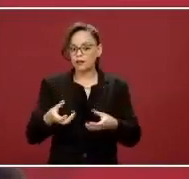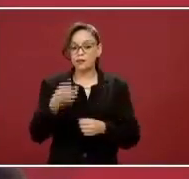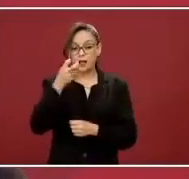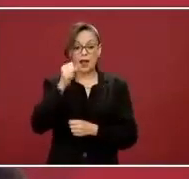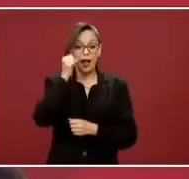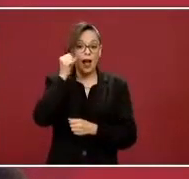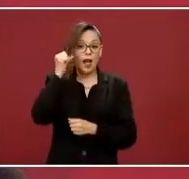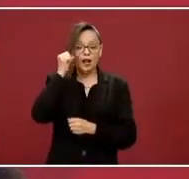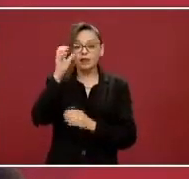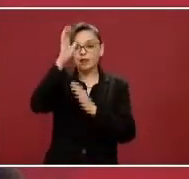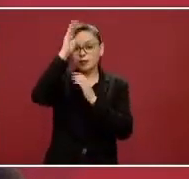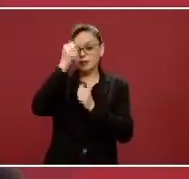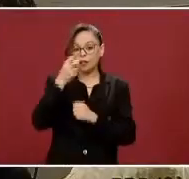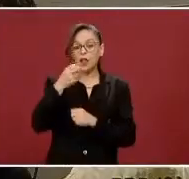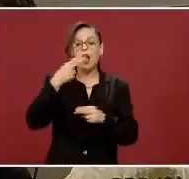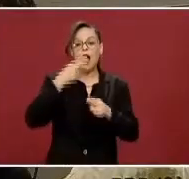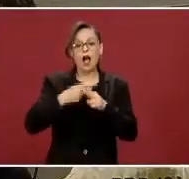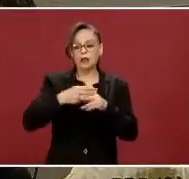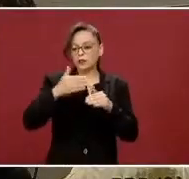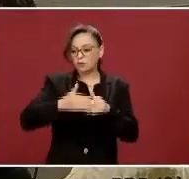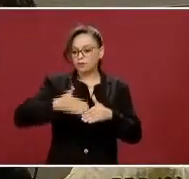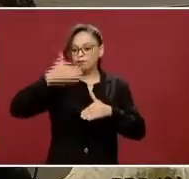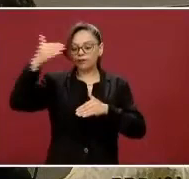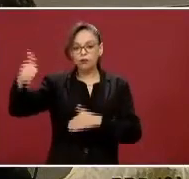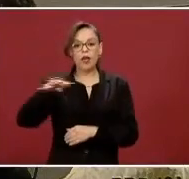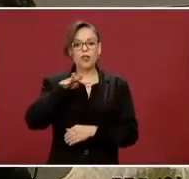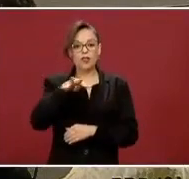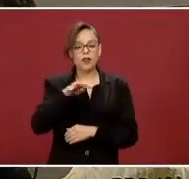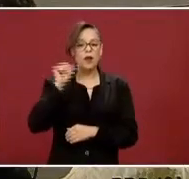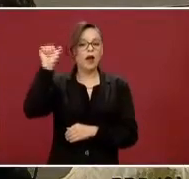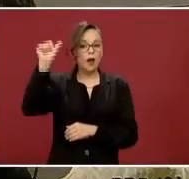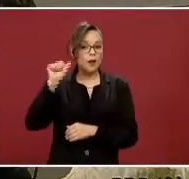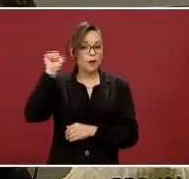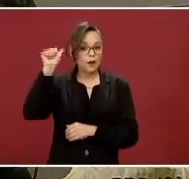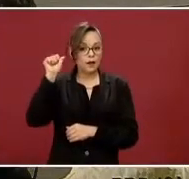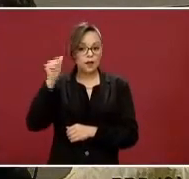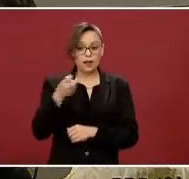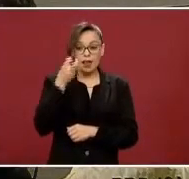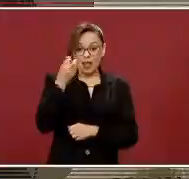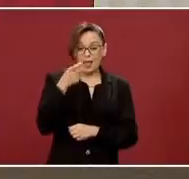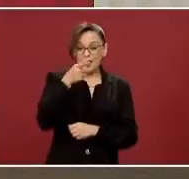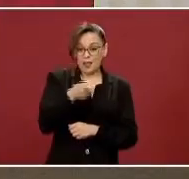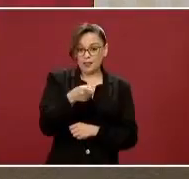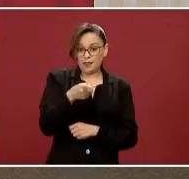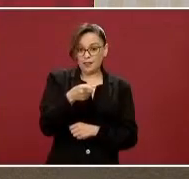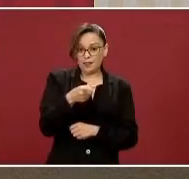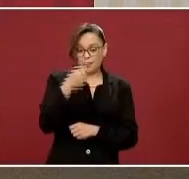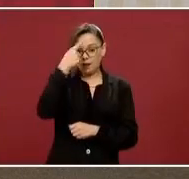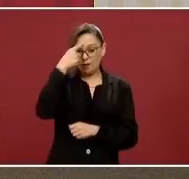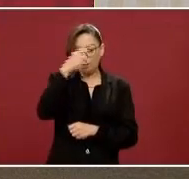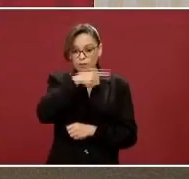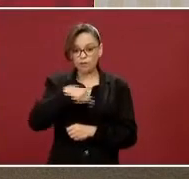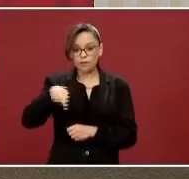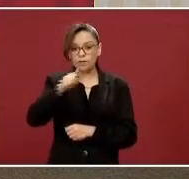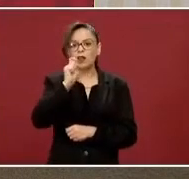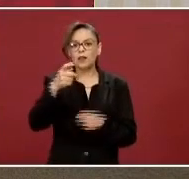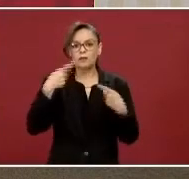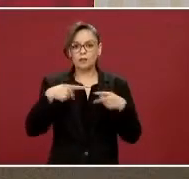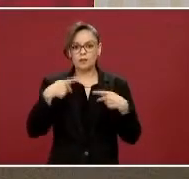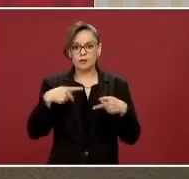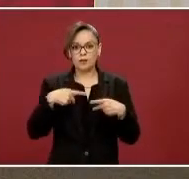y hasta el 19 de abril. Entonces, esta medida no es exclusiva para personas en alto riesgo de